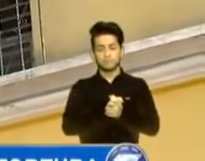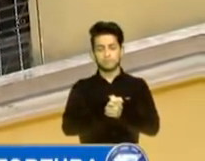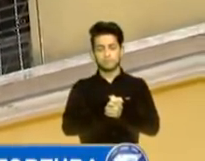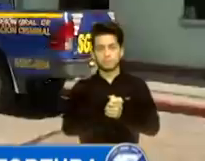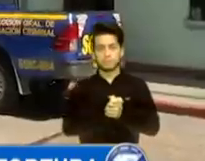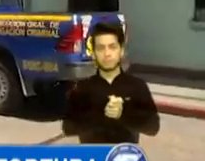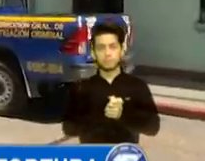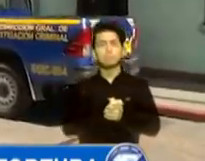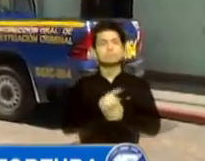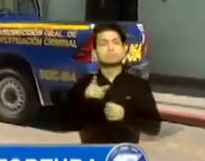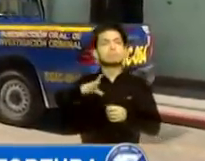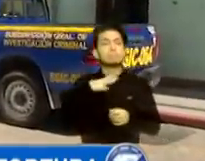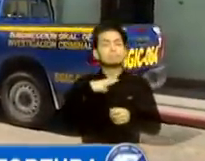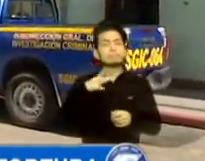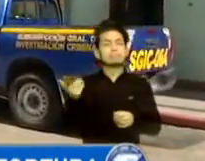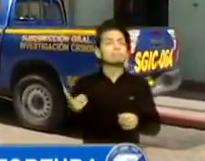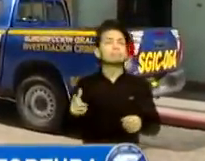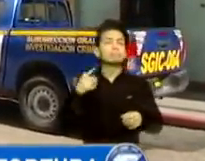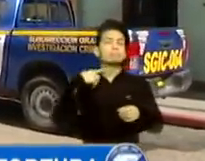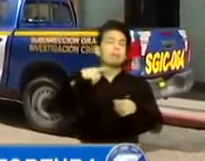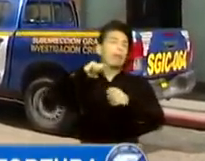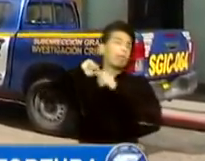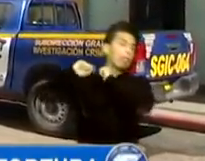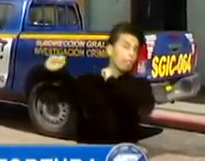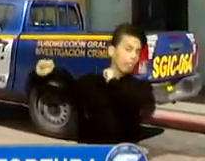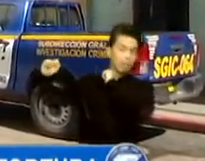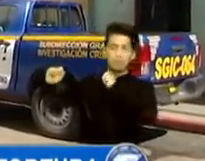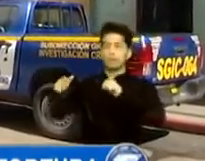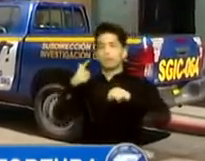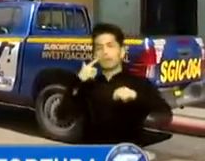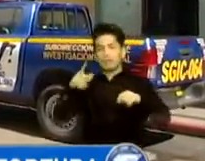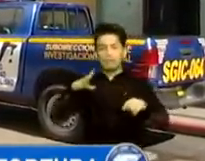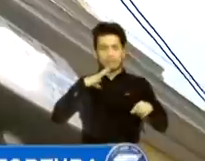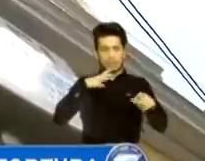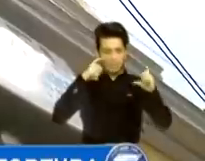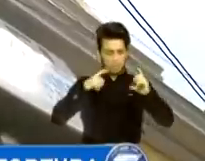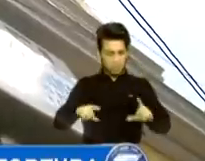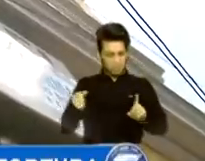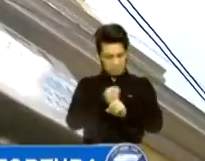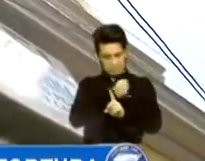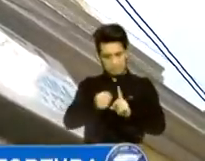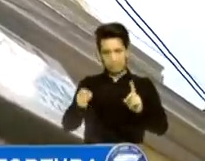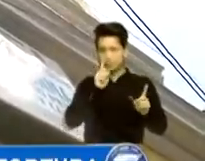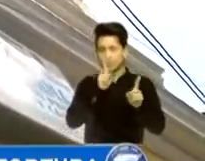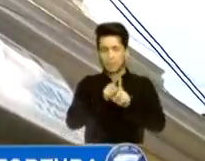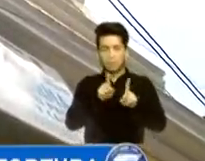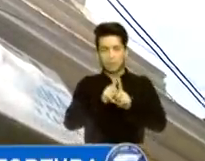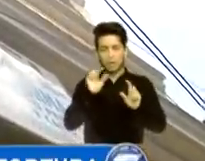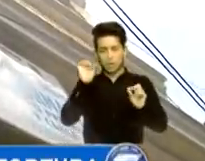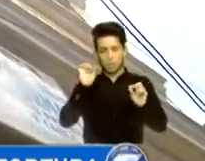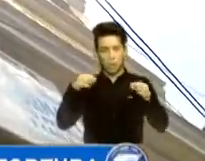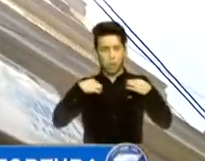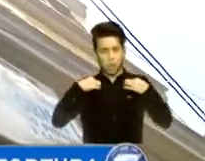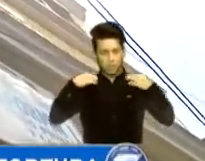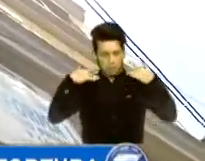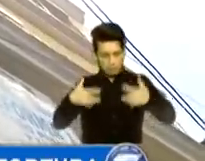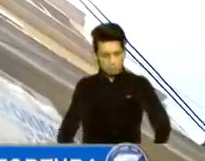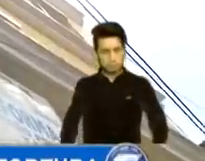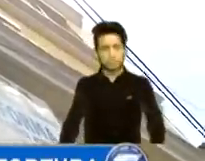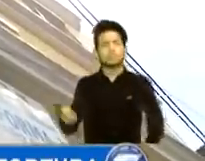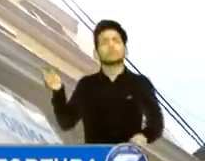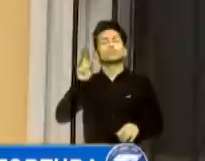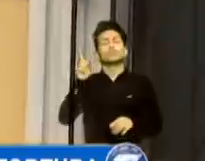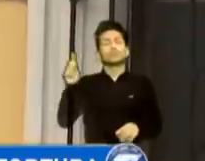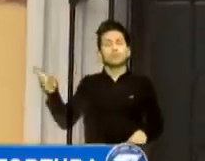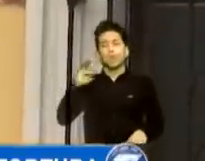Semiatado del cuello, con señales de violencia y semidesnudo, así fue localizado un hombre en una habitación del segundo nivel de un hotel que